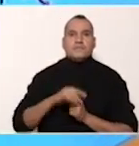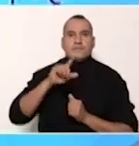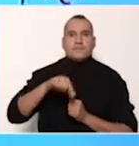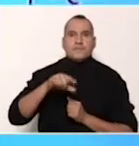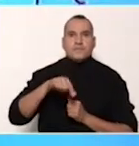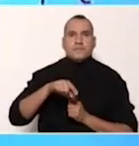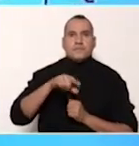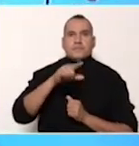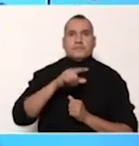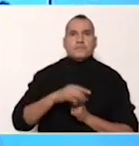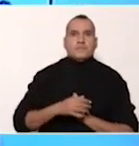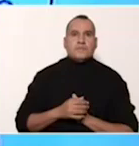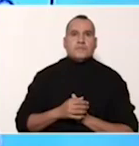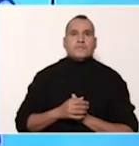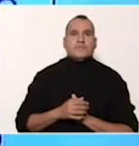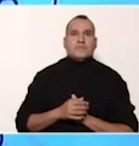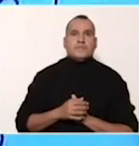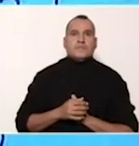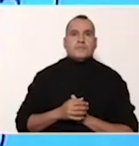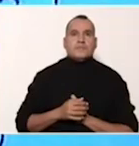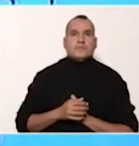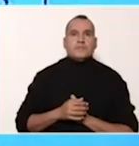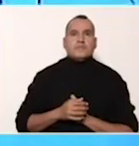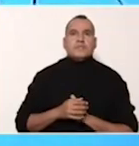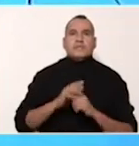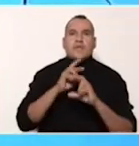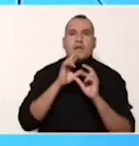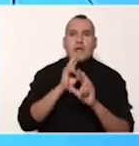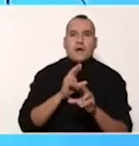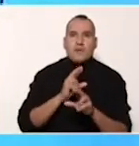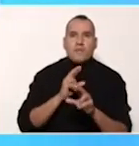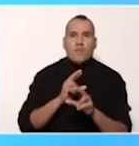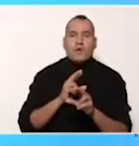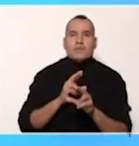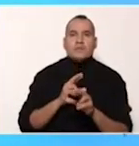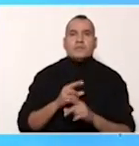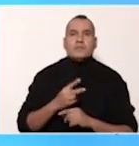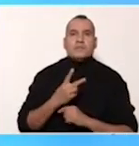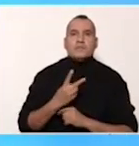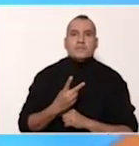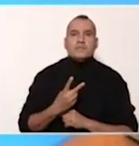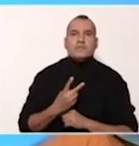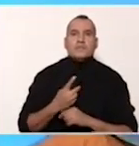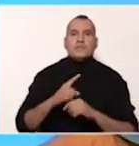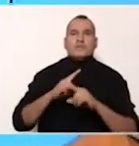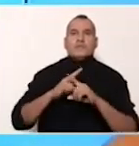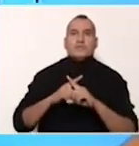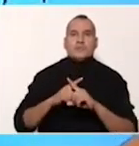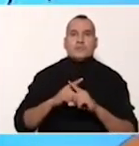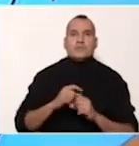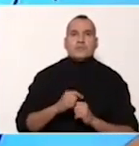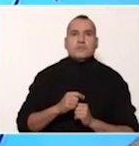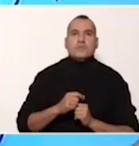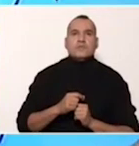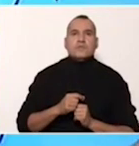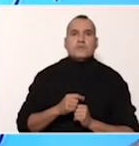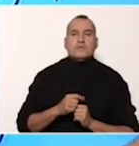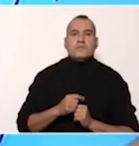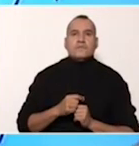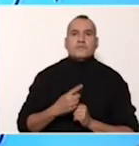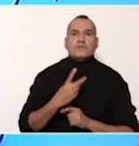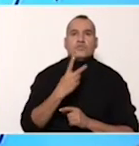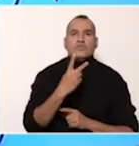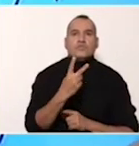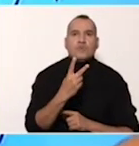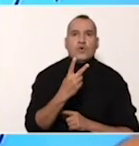Esa operación la hacemos aparte y el número resultante es el primer término del cociente. 2 entre un supuesto